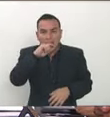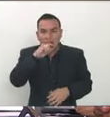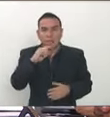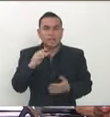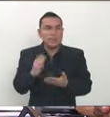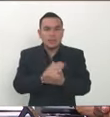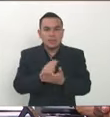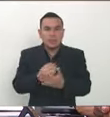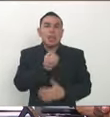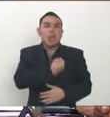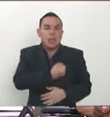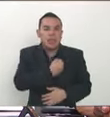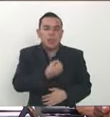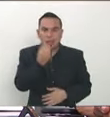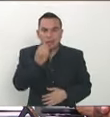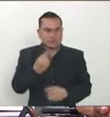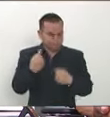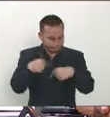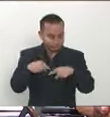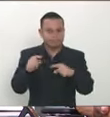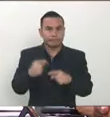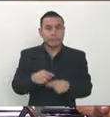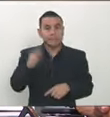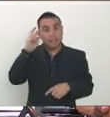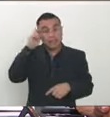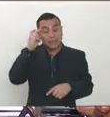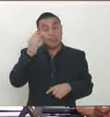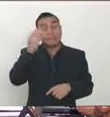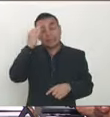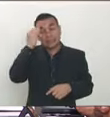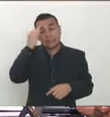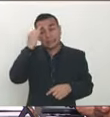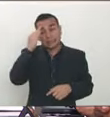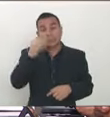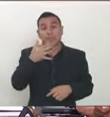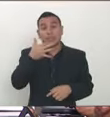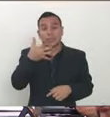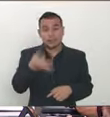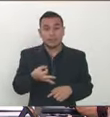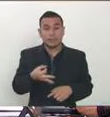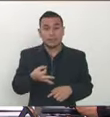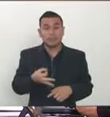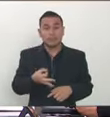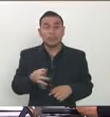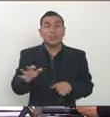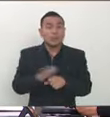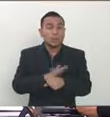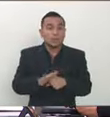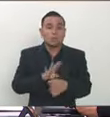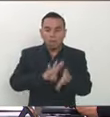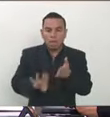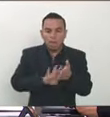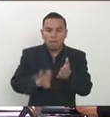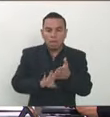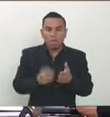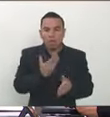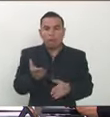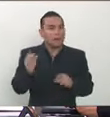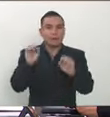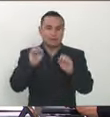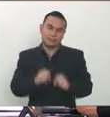la enfermedad. Sé que las medidas no van a cubrir, alguien dice, bueno, pero con eso no cubro todo, por supuesto que no van a cubrir